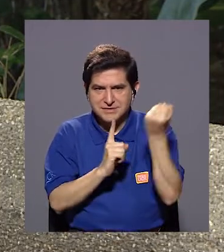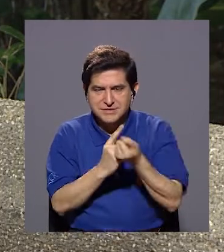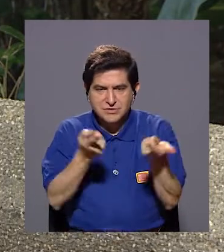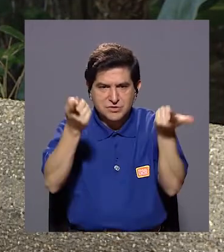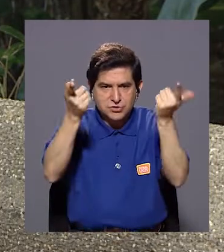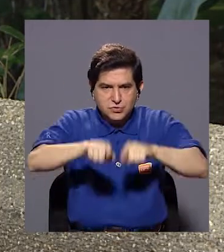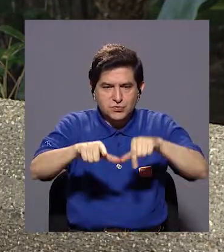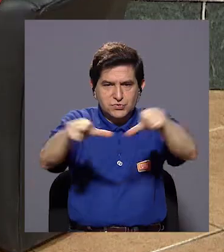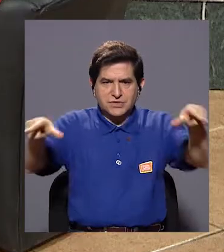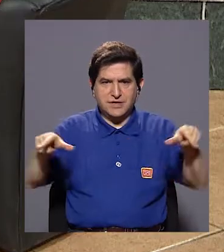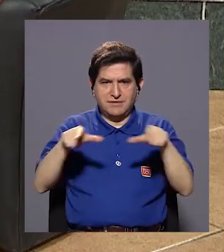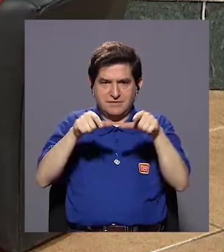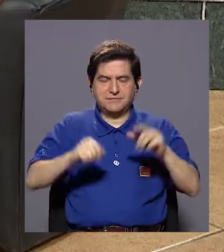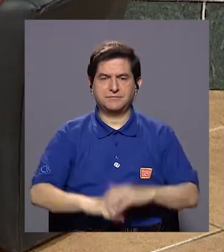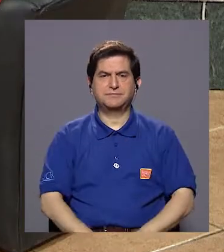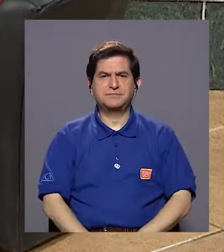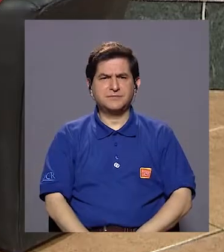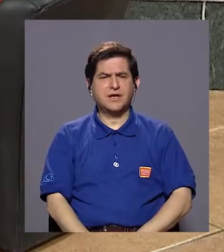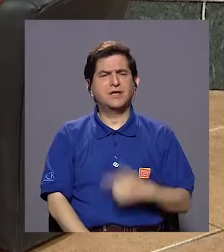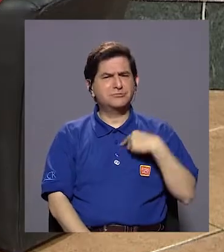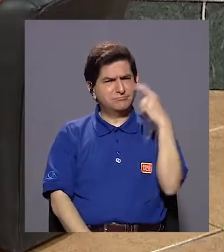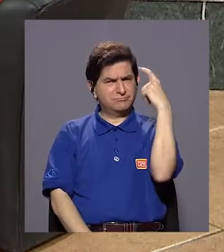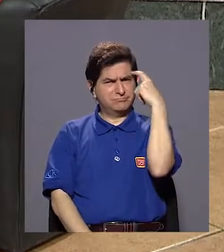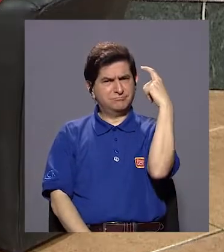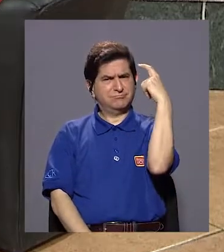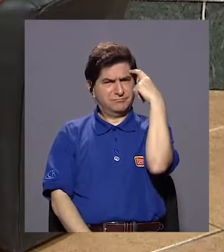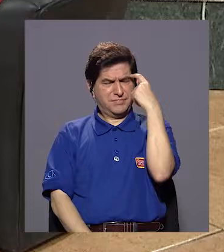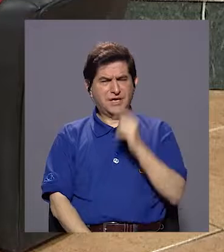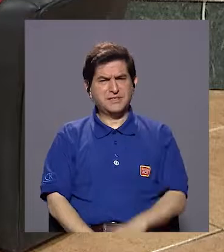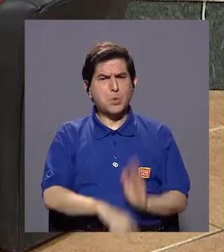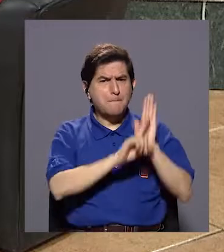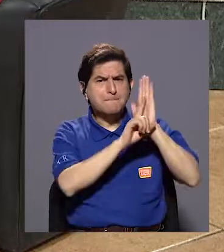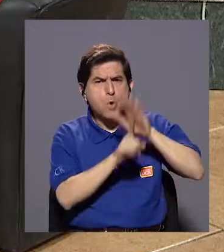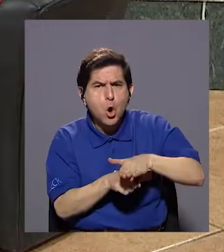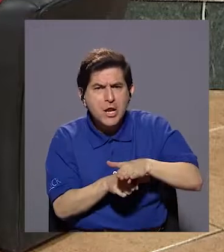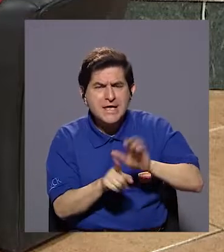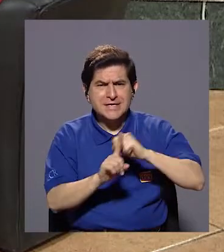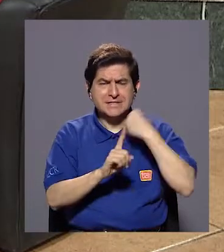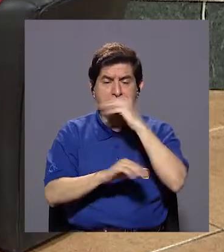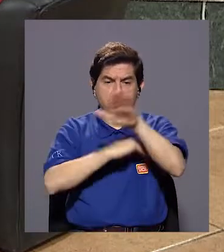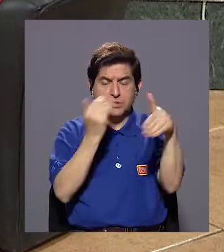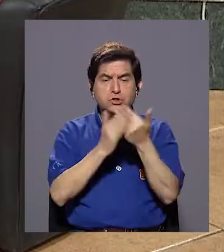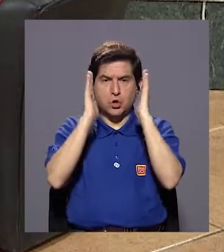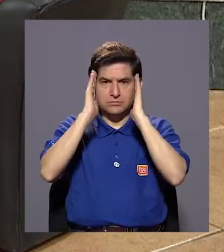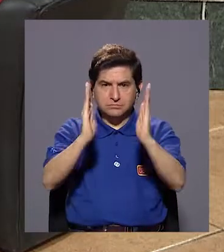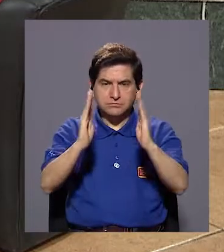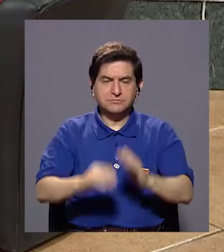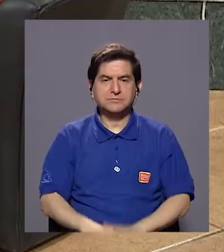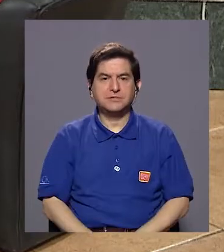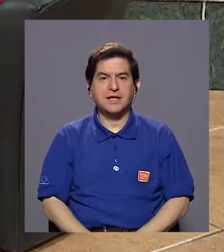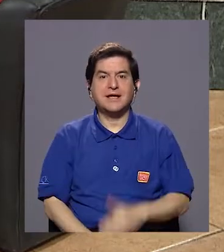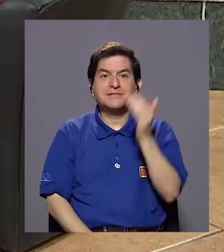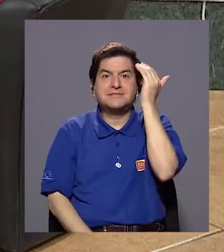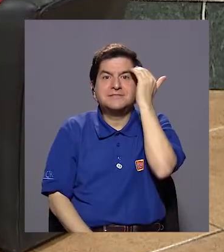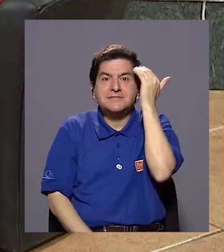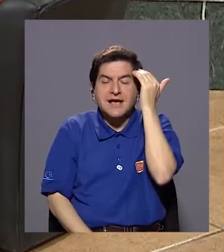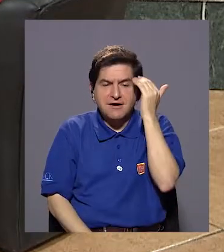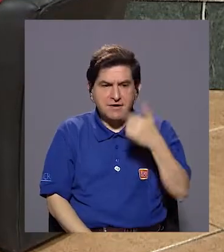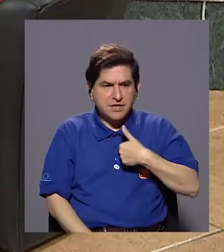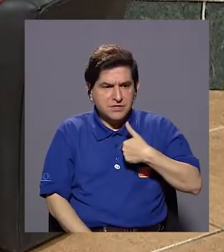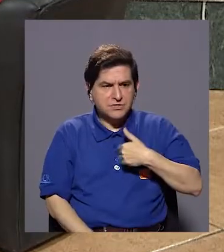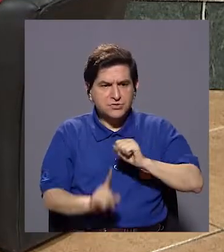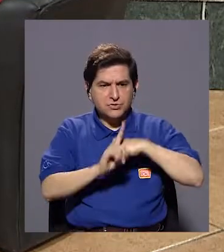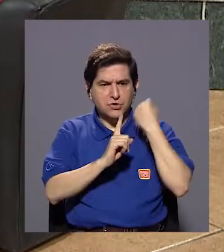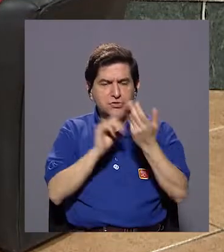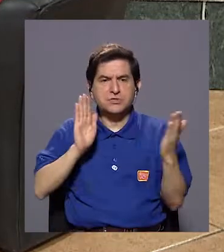en el lugar. Uh-huh. Realmente yo pienso que el bullying es un asunto de todos. Ahí el detalle es saber cuándo estoy